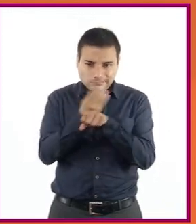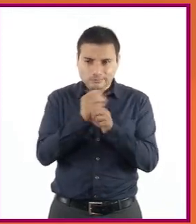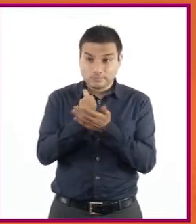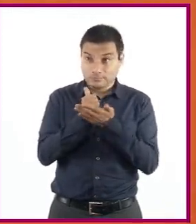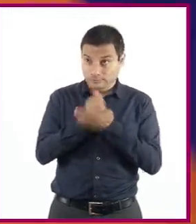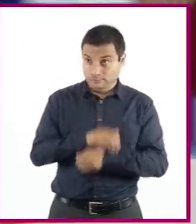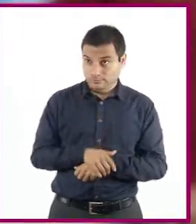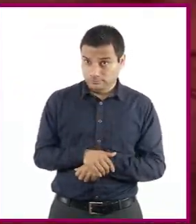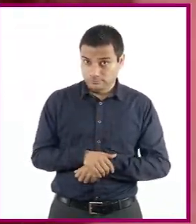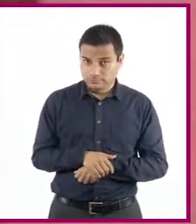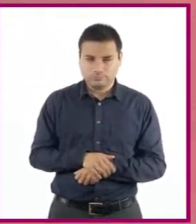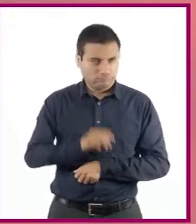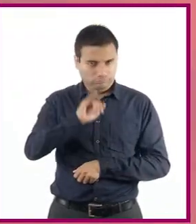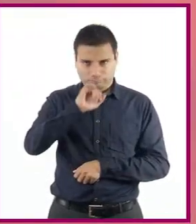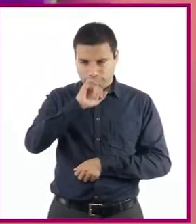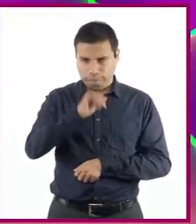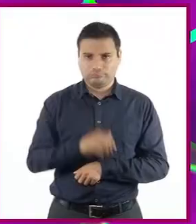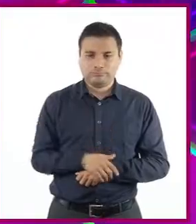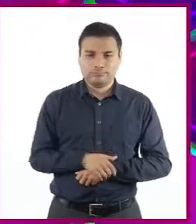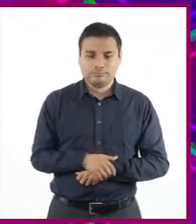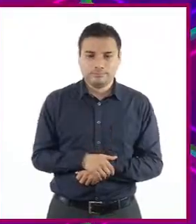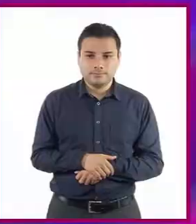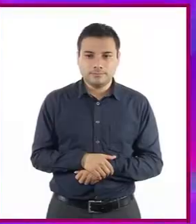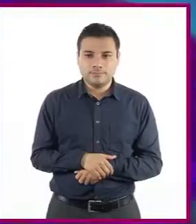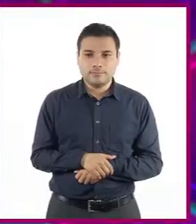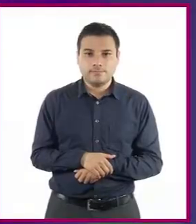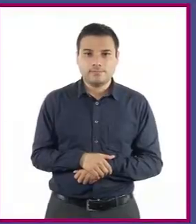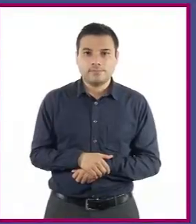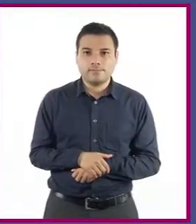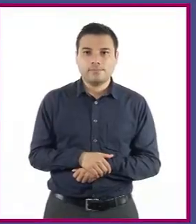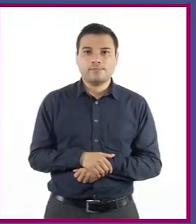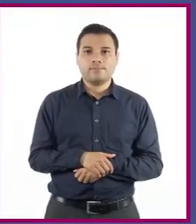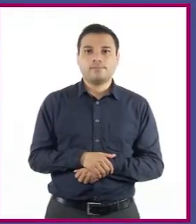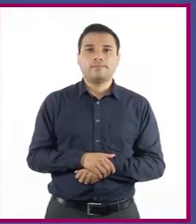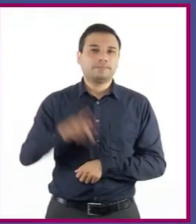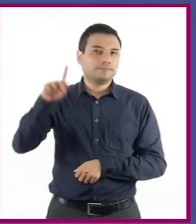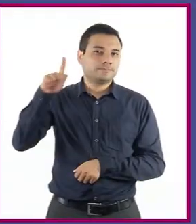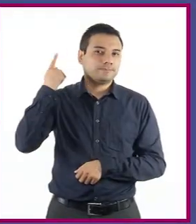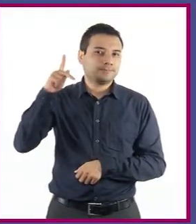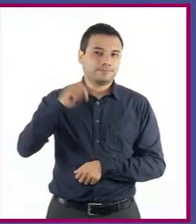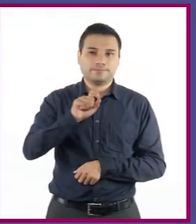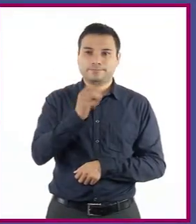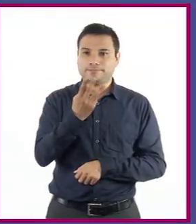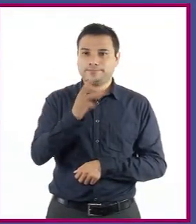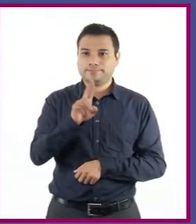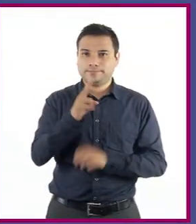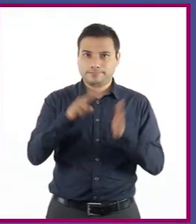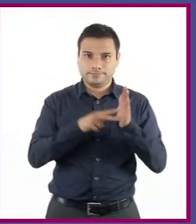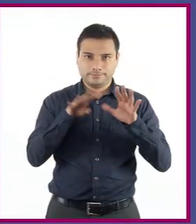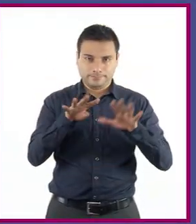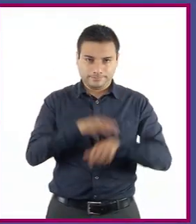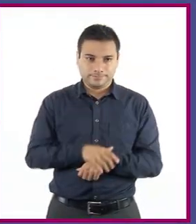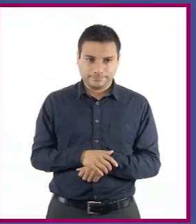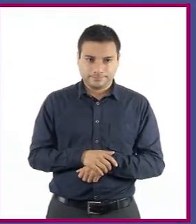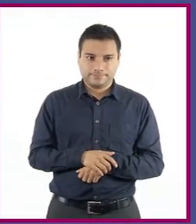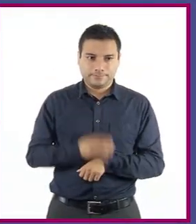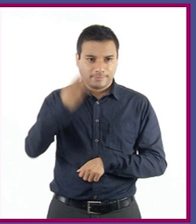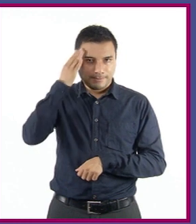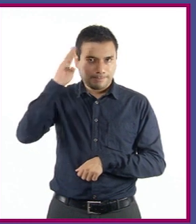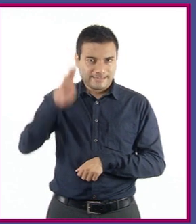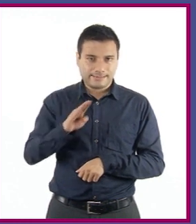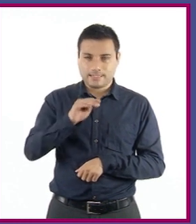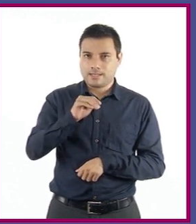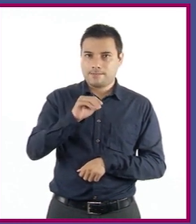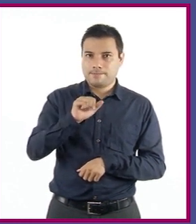a leerla? Claro que sí. Atlixco, Puebla, 23 de noviembre de 2019. Maestra Margarita